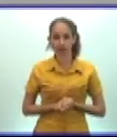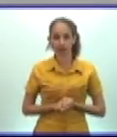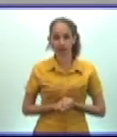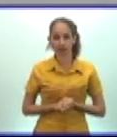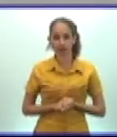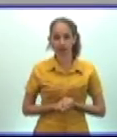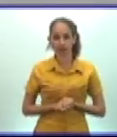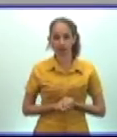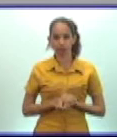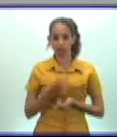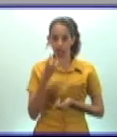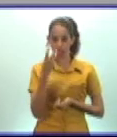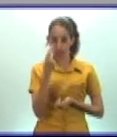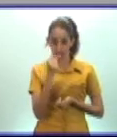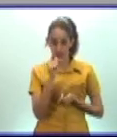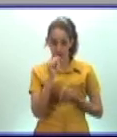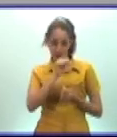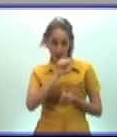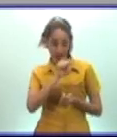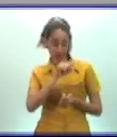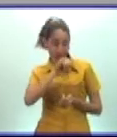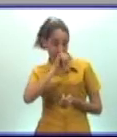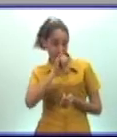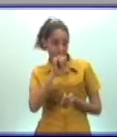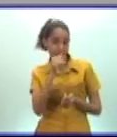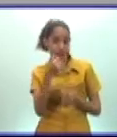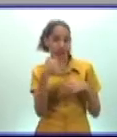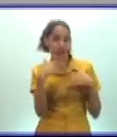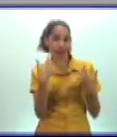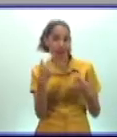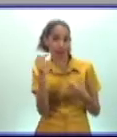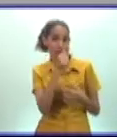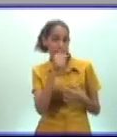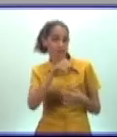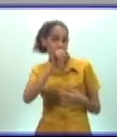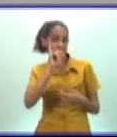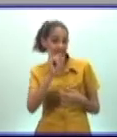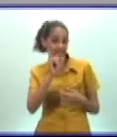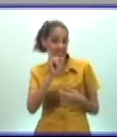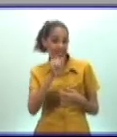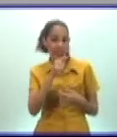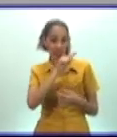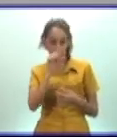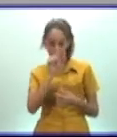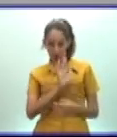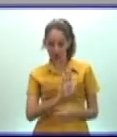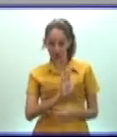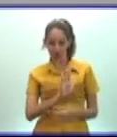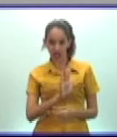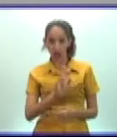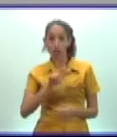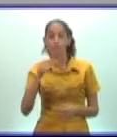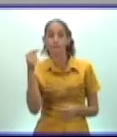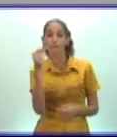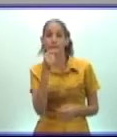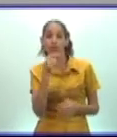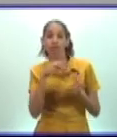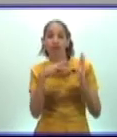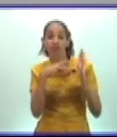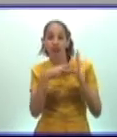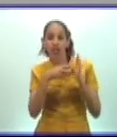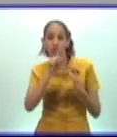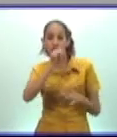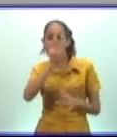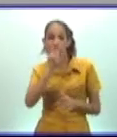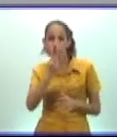El cociente de menos 6 quintos entre 12 quintos nos va a dar un número negativo porque el dividendo